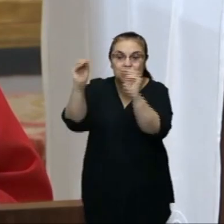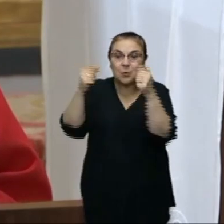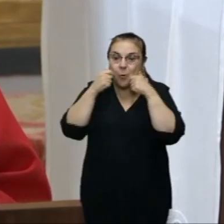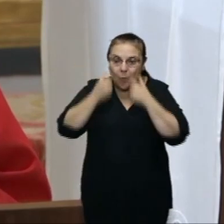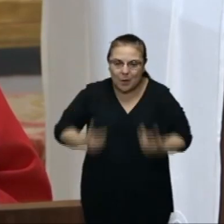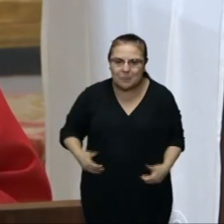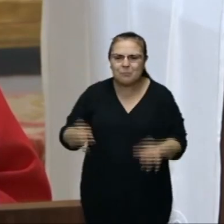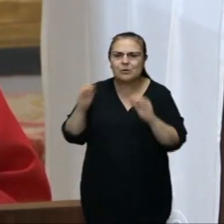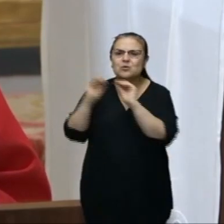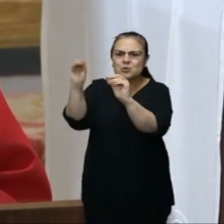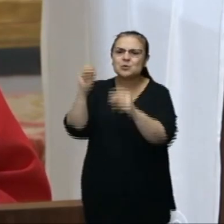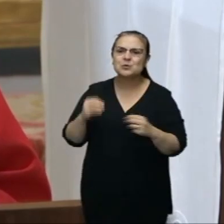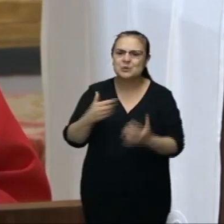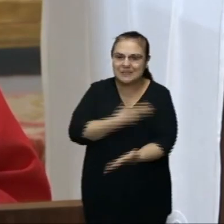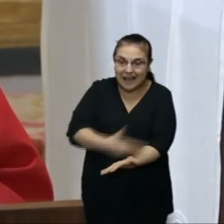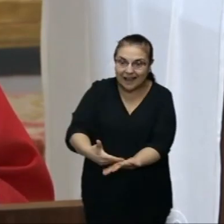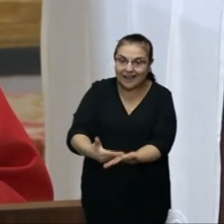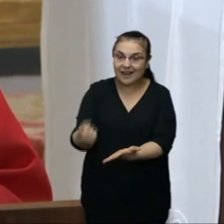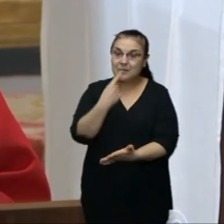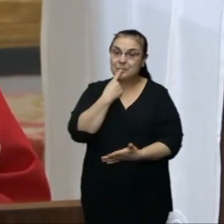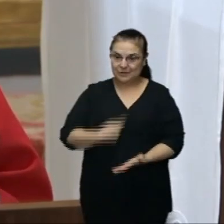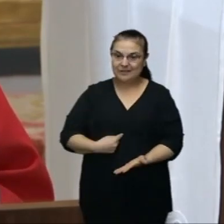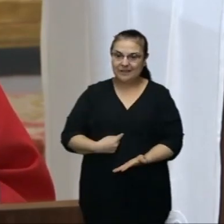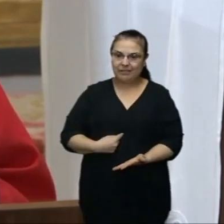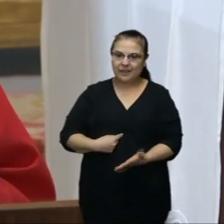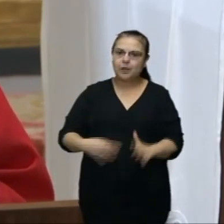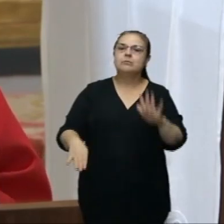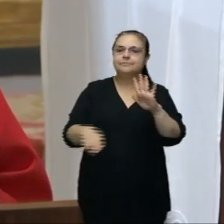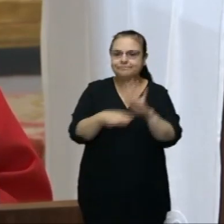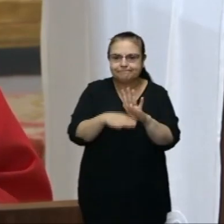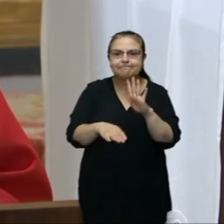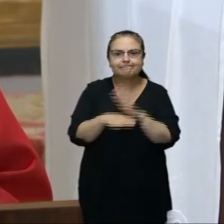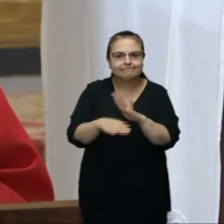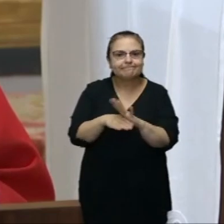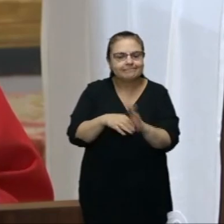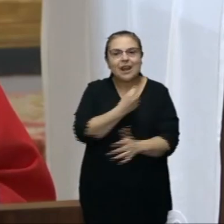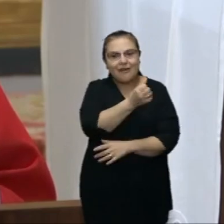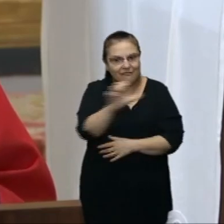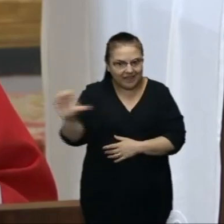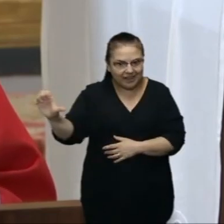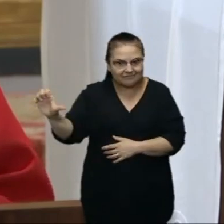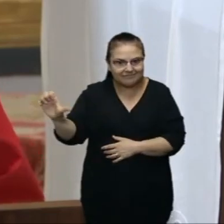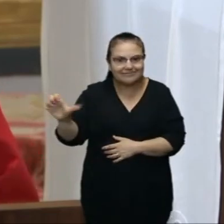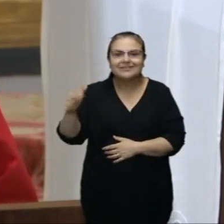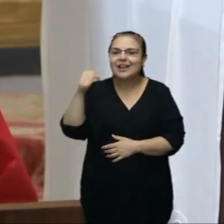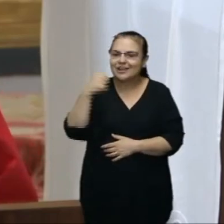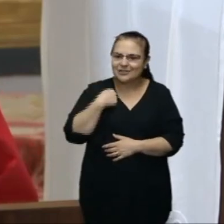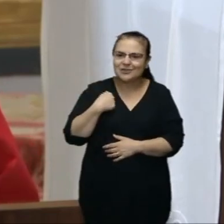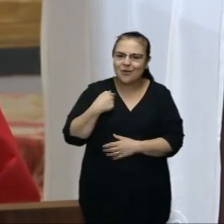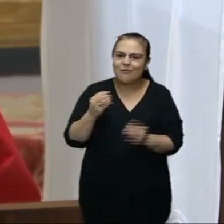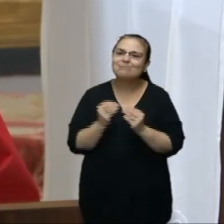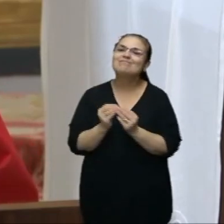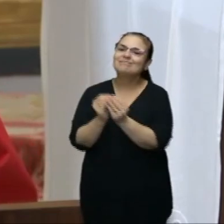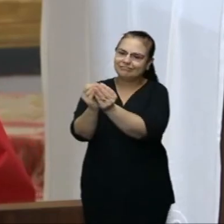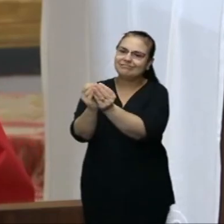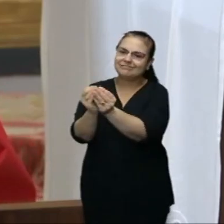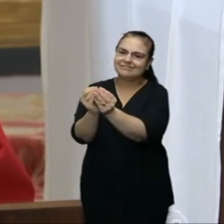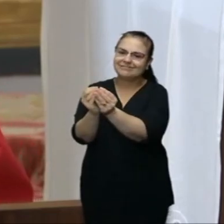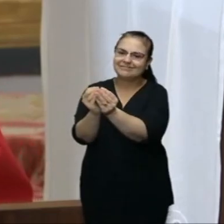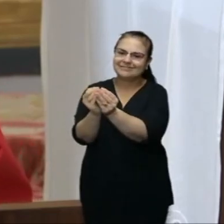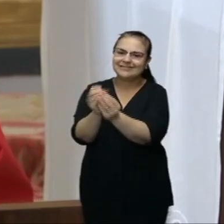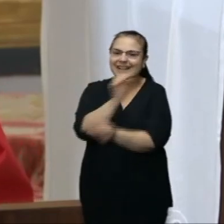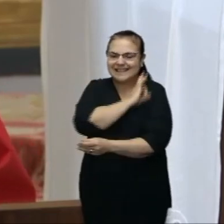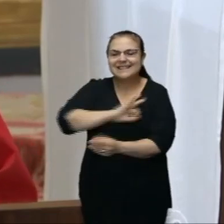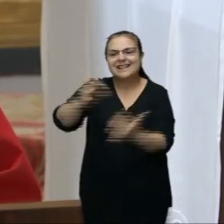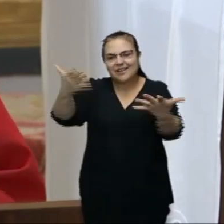sangre y nos dice: perseverad en la fe, que yo estoy a vuestro lado. Pues que el Señor